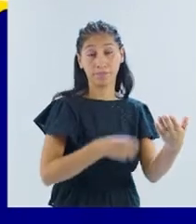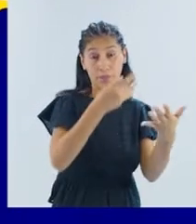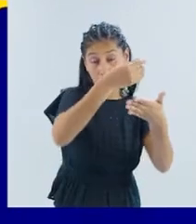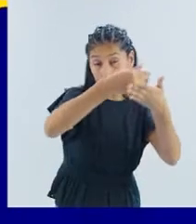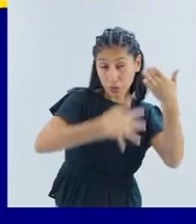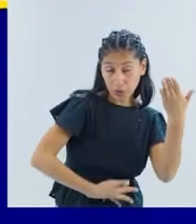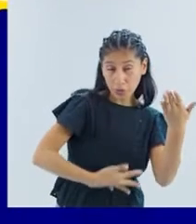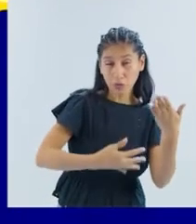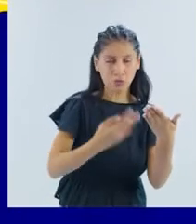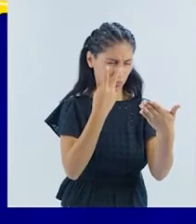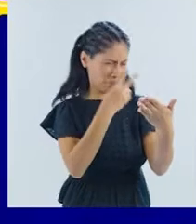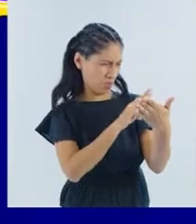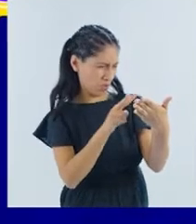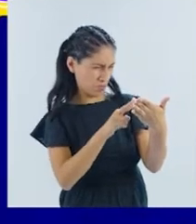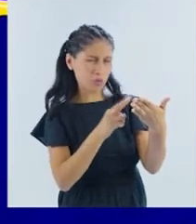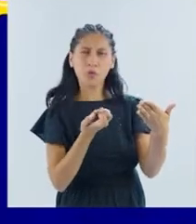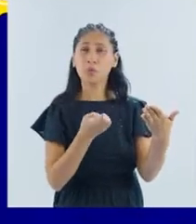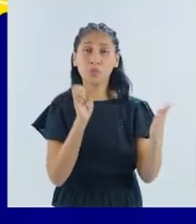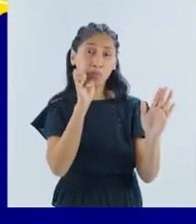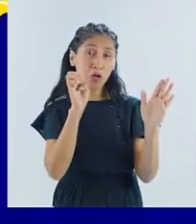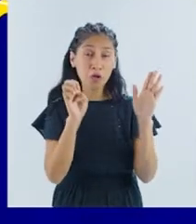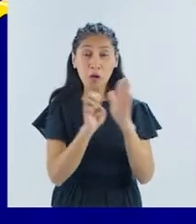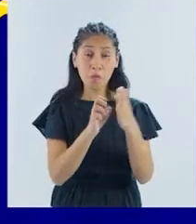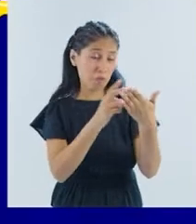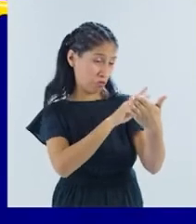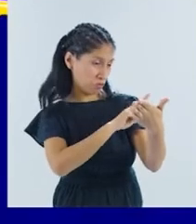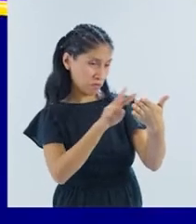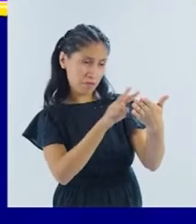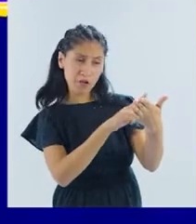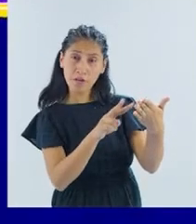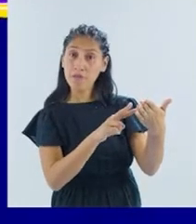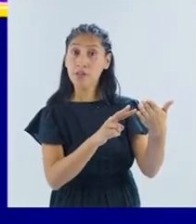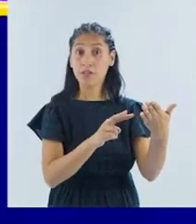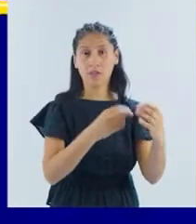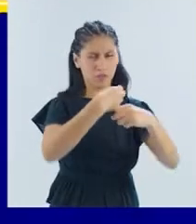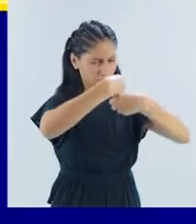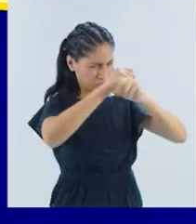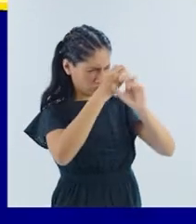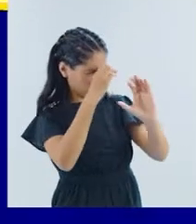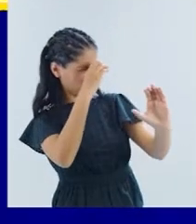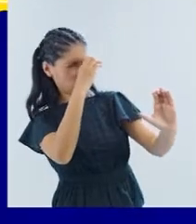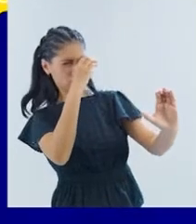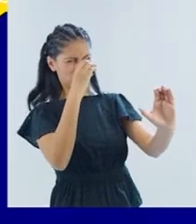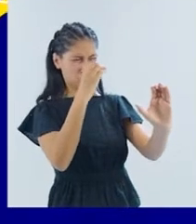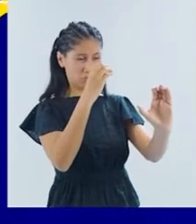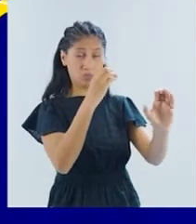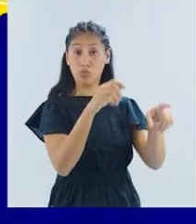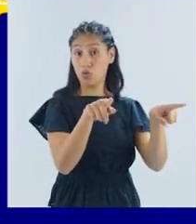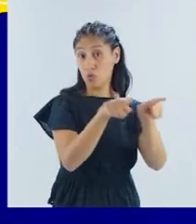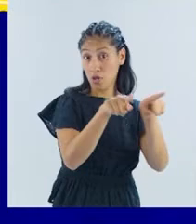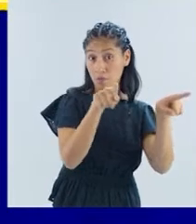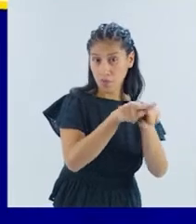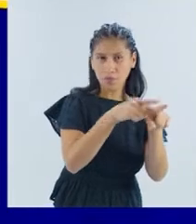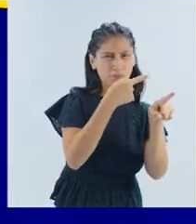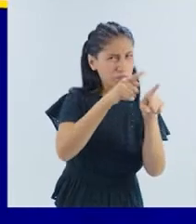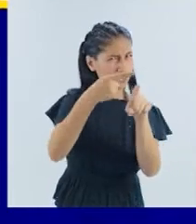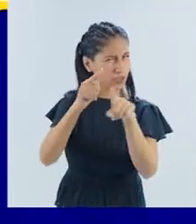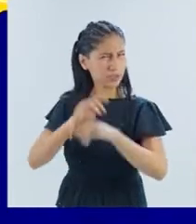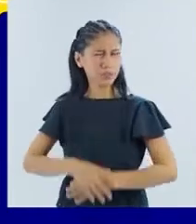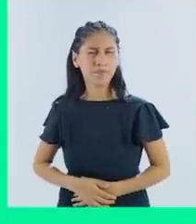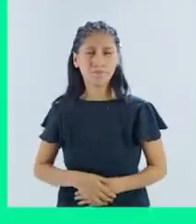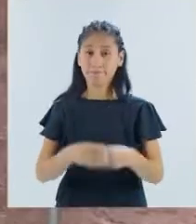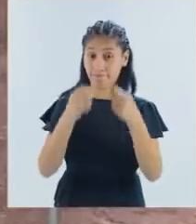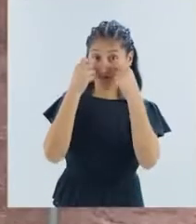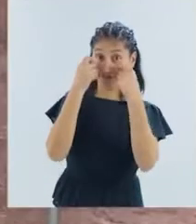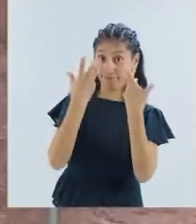este tipo de textos encontramos como ejemplos a los artículos científicos, los informes de investigación, las tesinas,